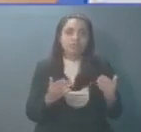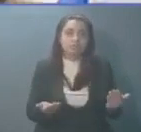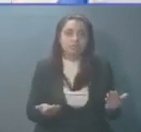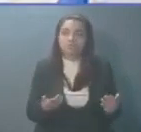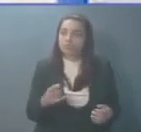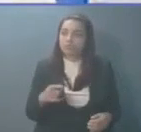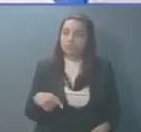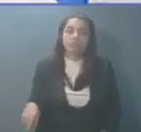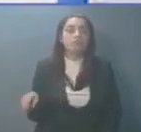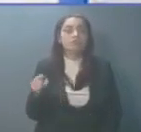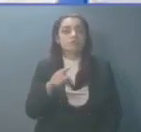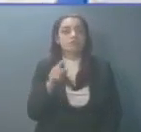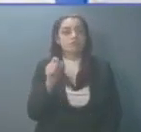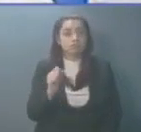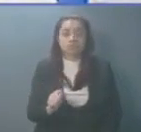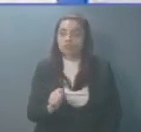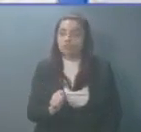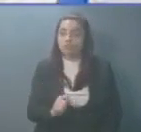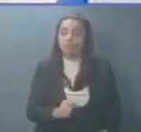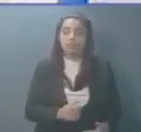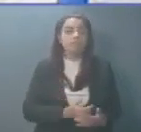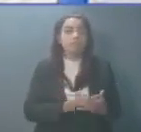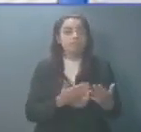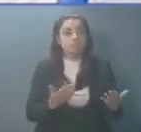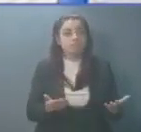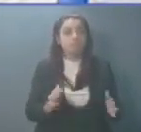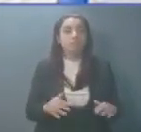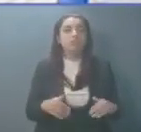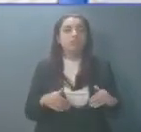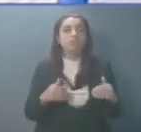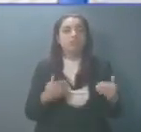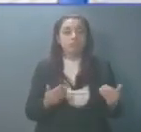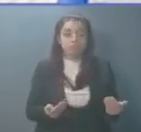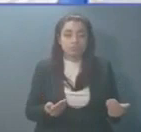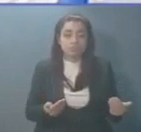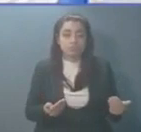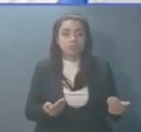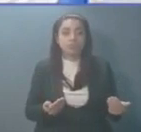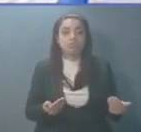que utilizan su línea editorial para dañar.